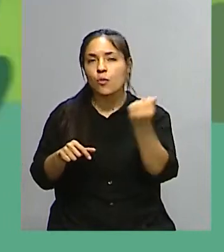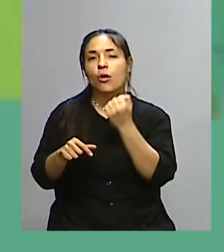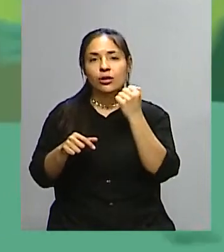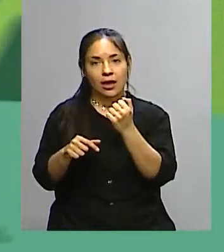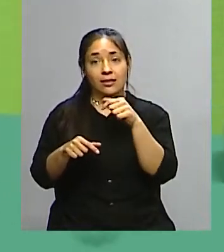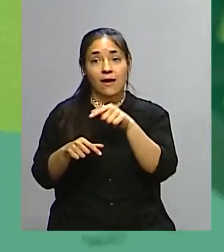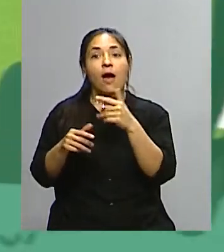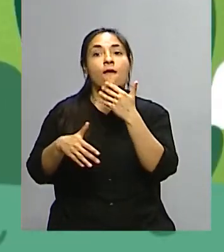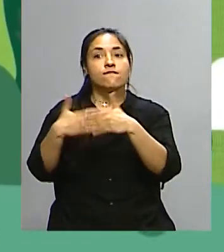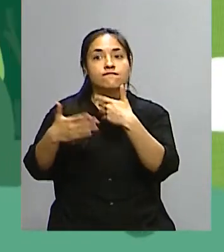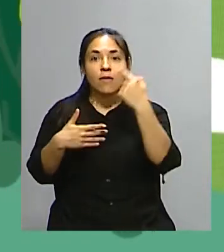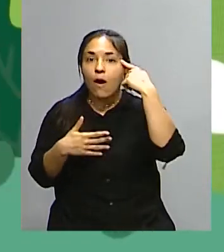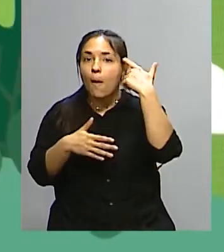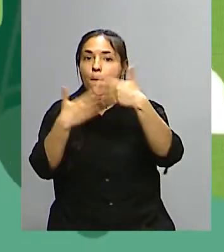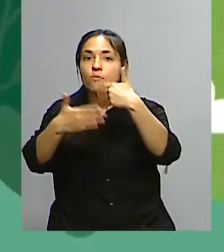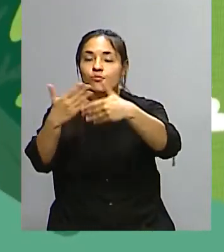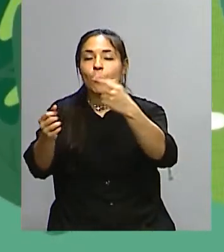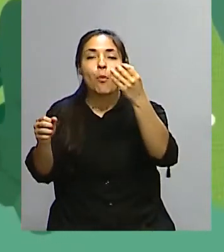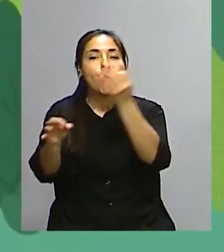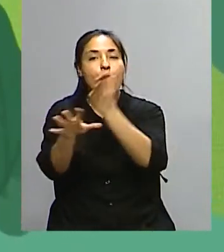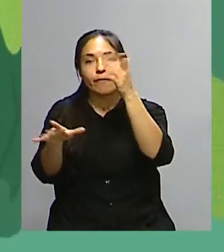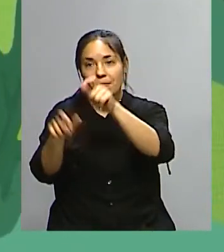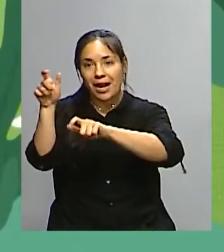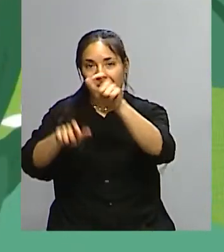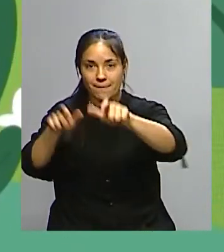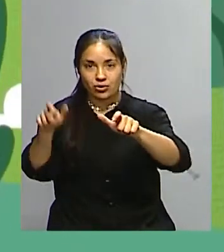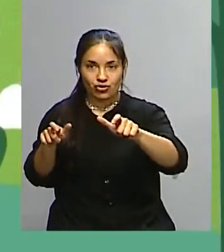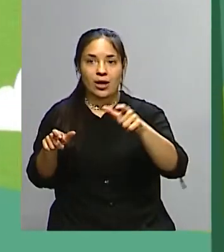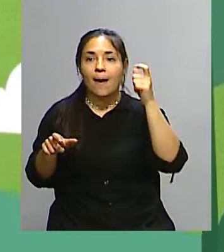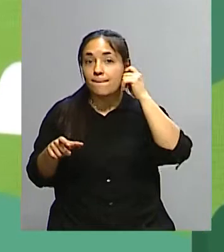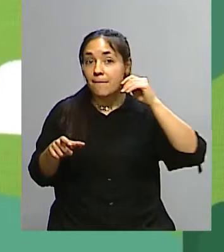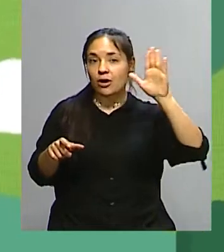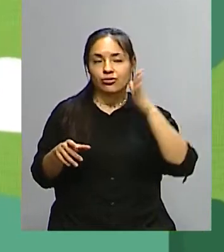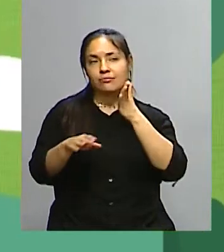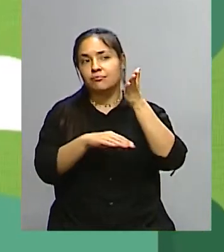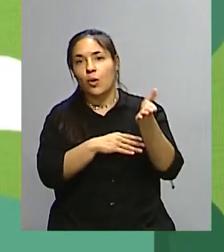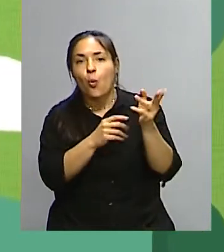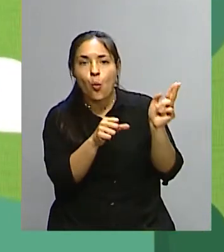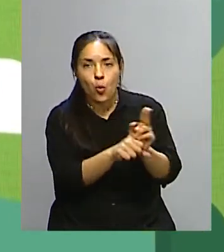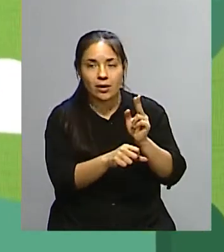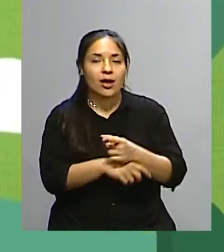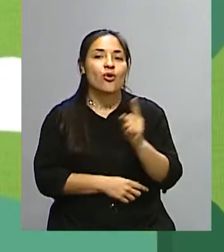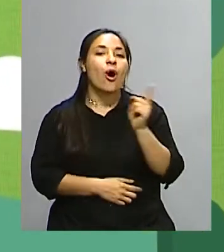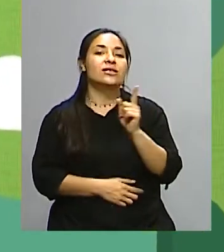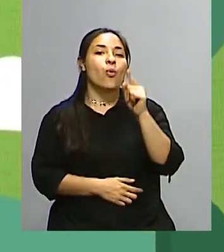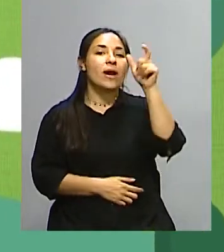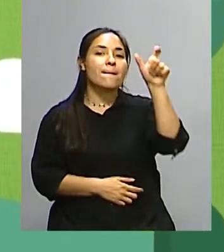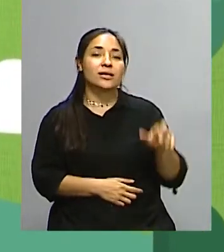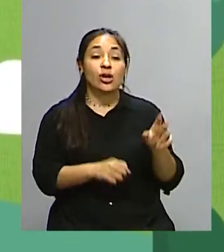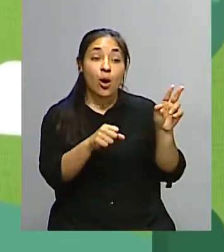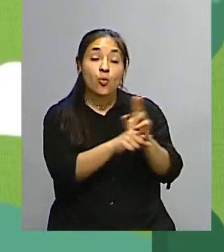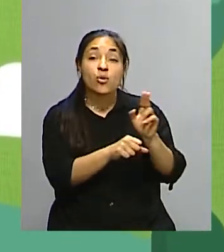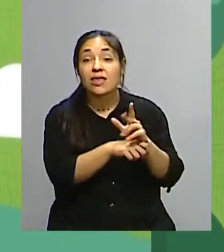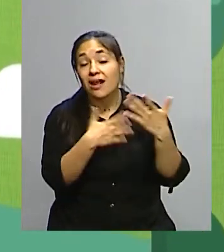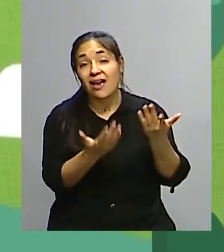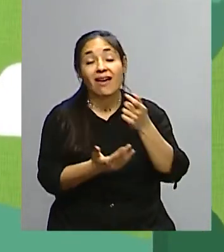que haber una formación profesional para las personas que cuidan, ¿sí? No es lo mismo cuidar a una persona que quizás